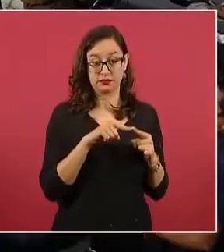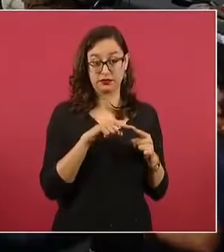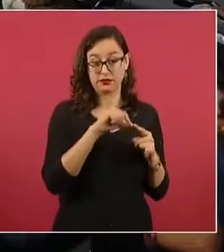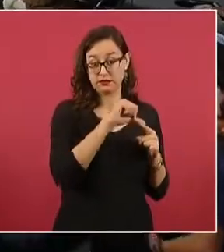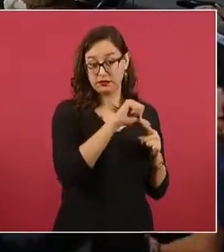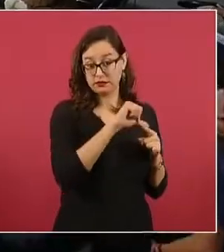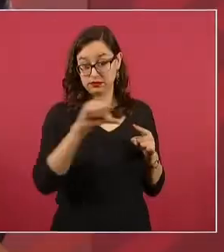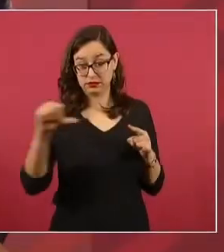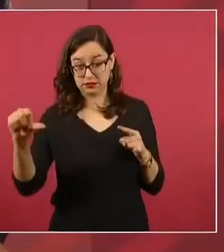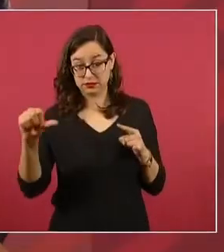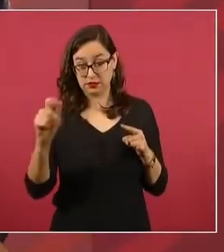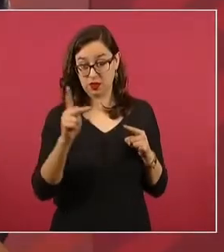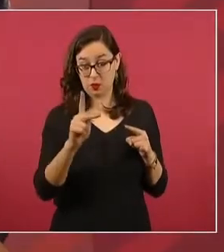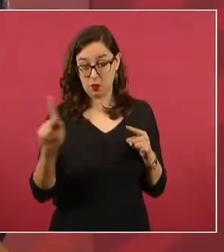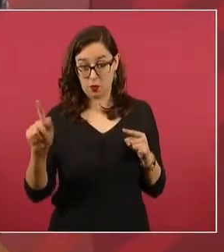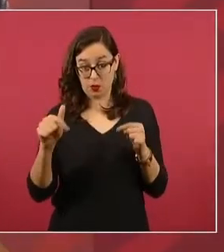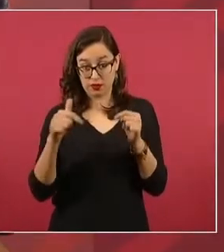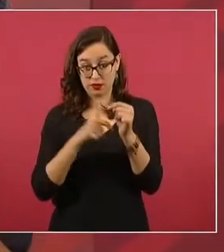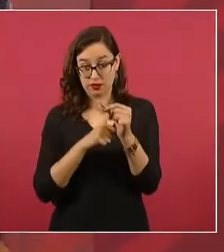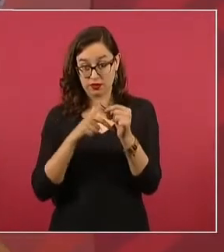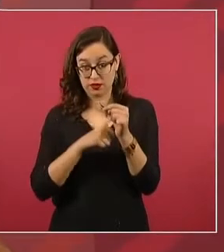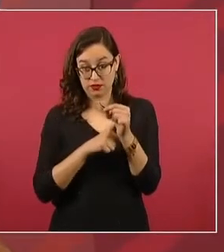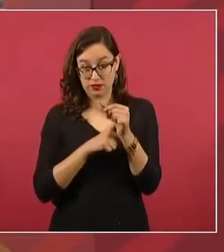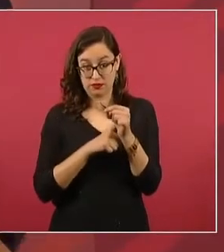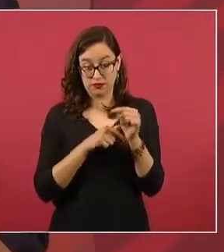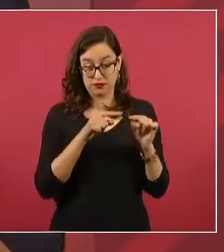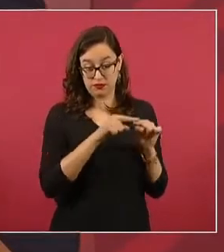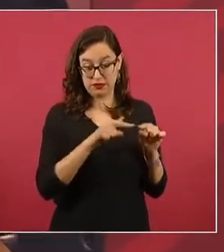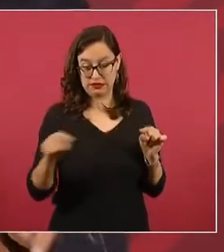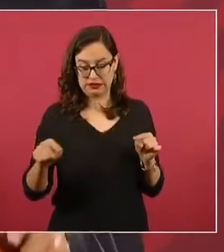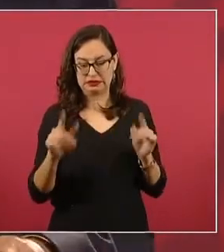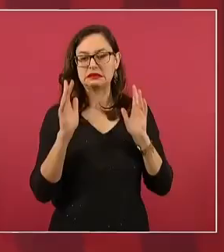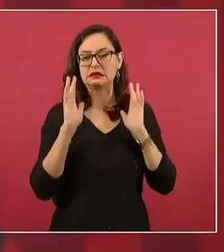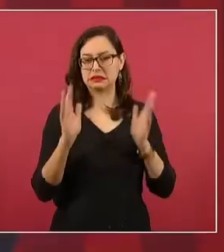el 75% de Oaxaca a